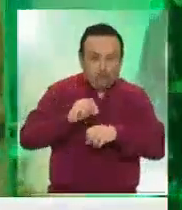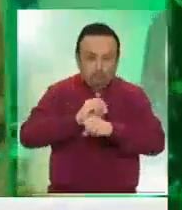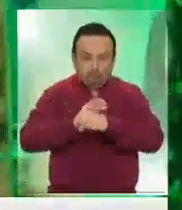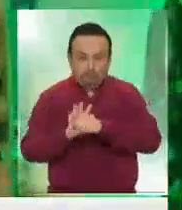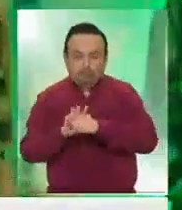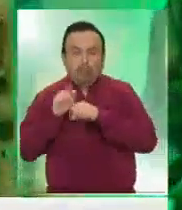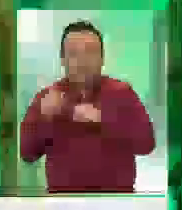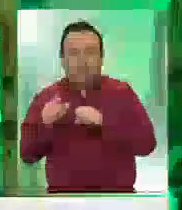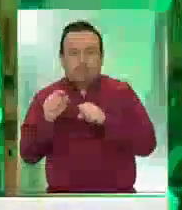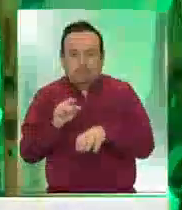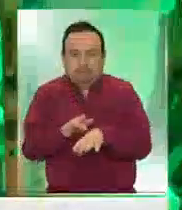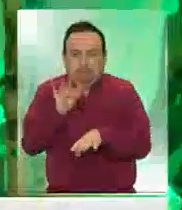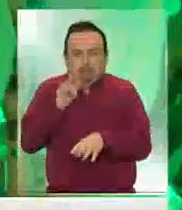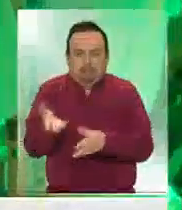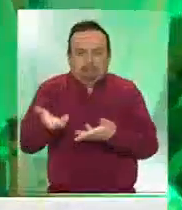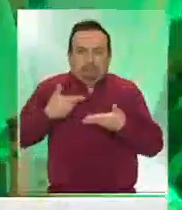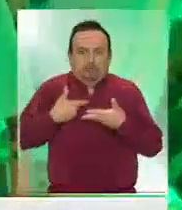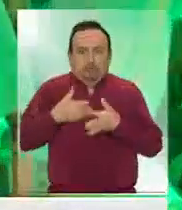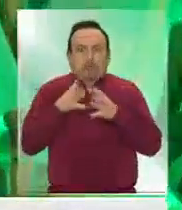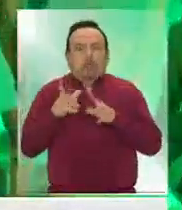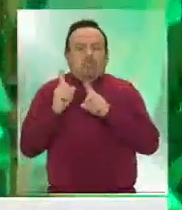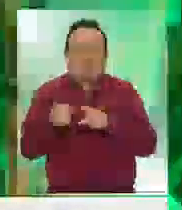COVID-19, que también es altamente infeccioso.